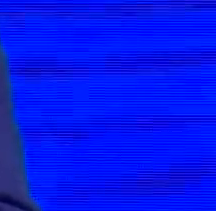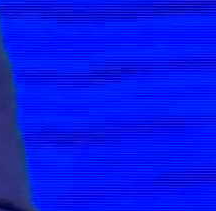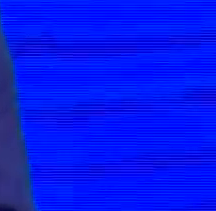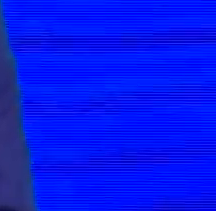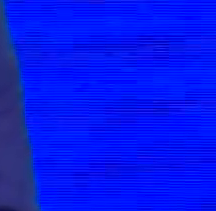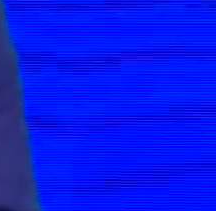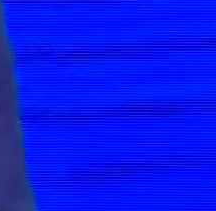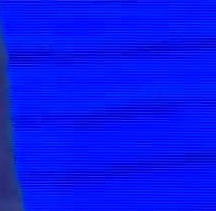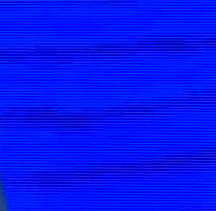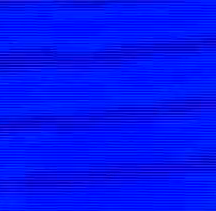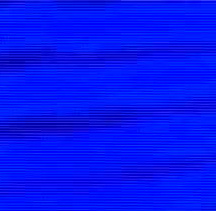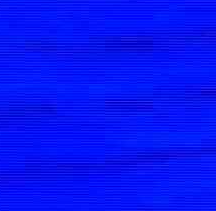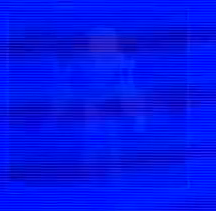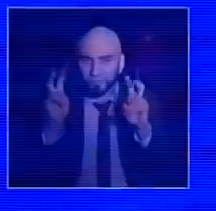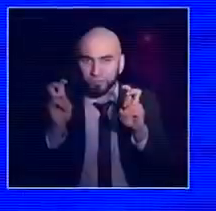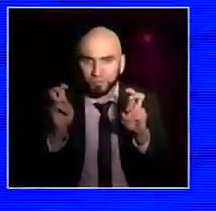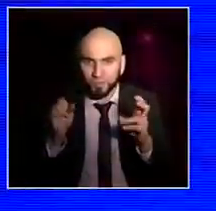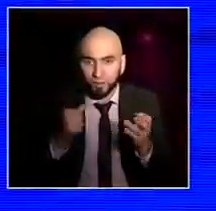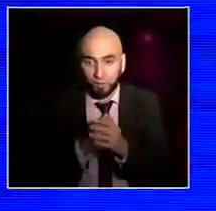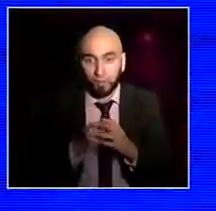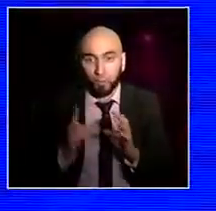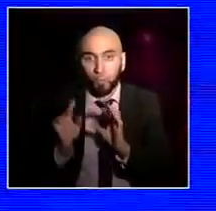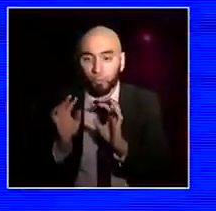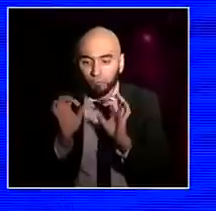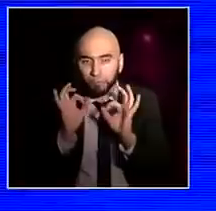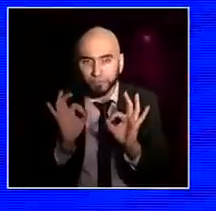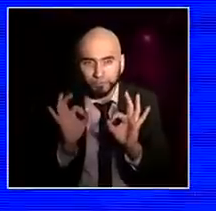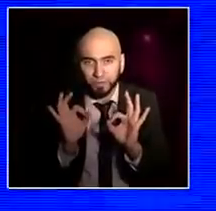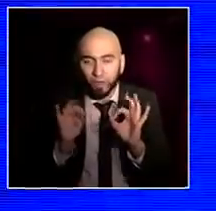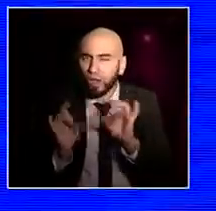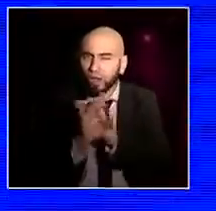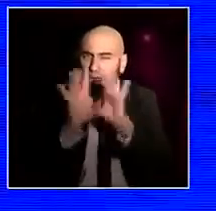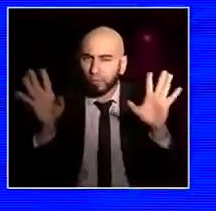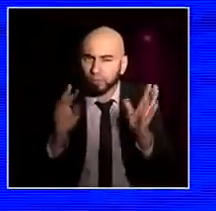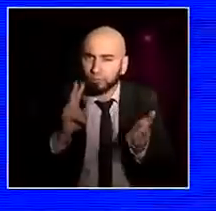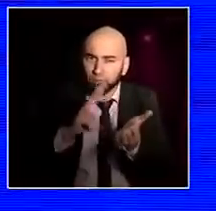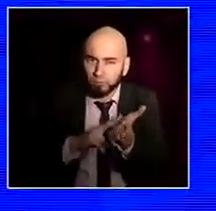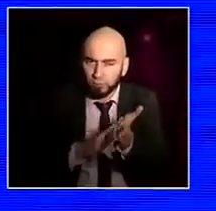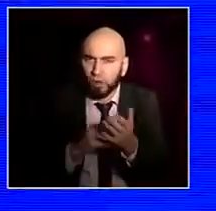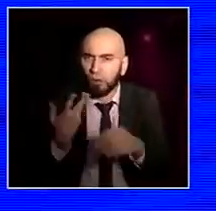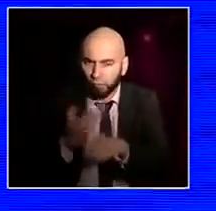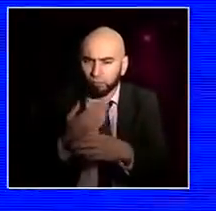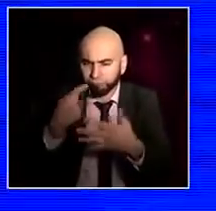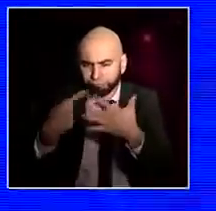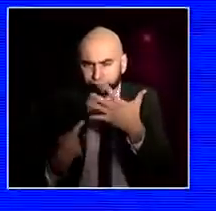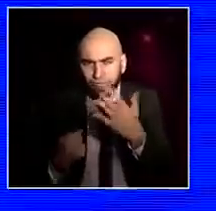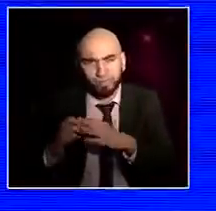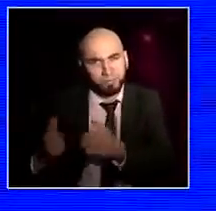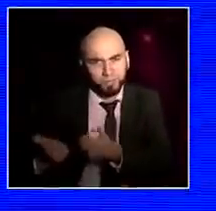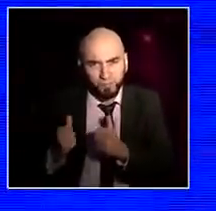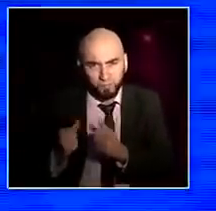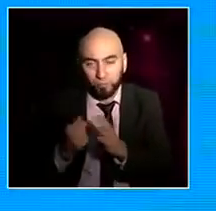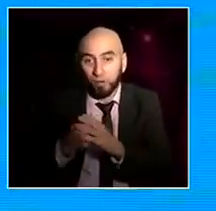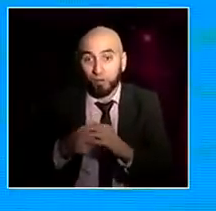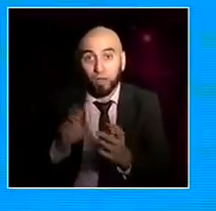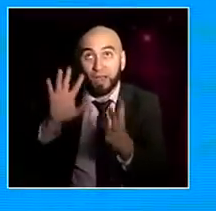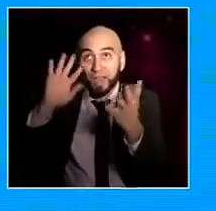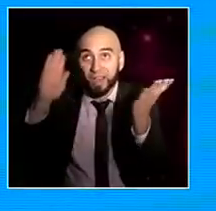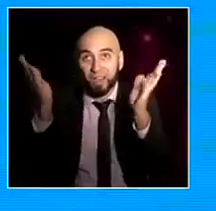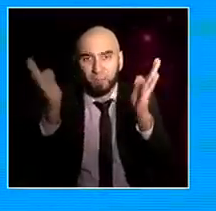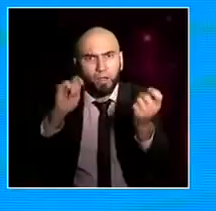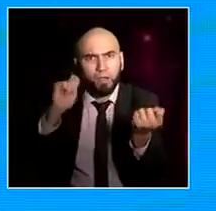algunos de los puntos que mencioné en mi charla. Como especie, claramente no enfrentamos muchos desafíos. El cambio climático, ecología,